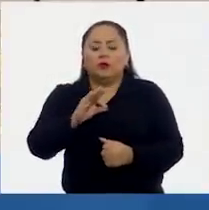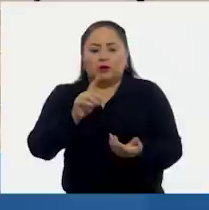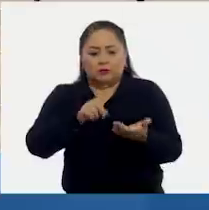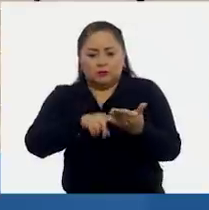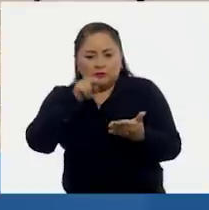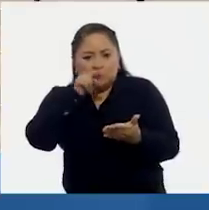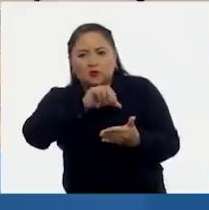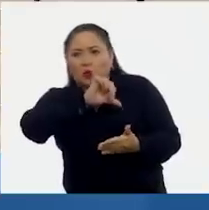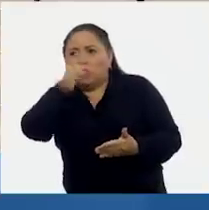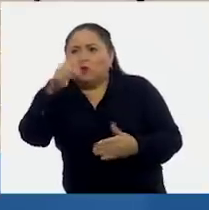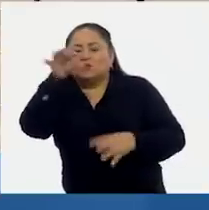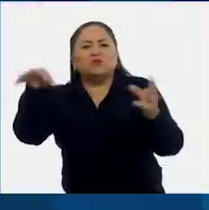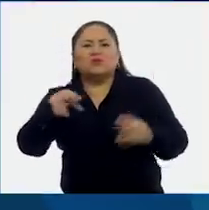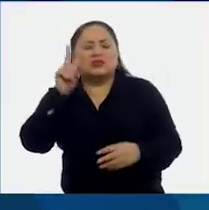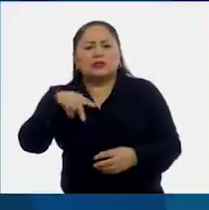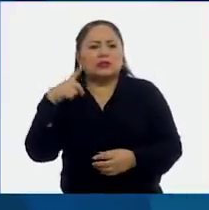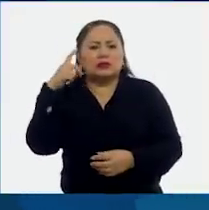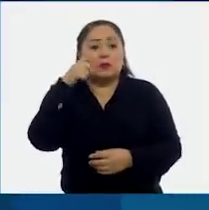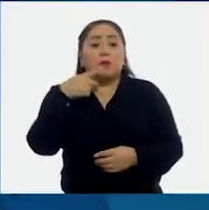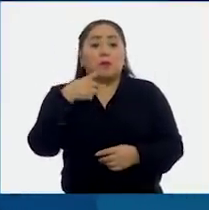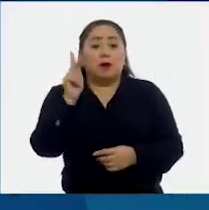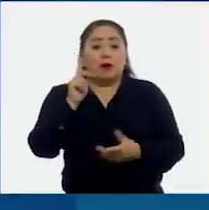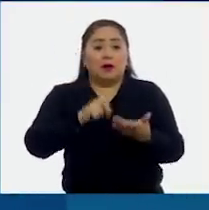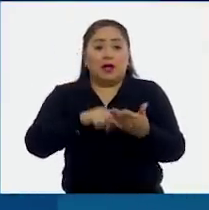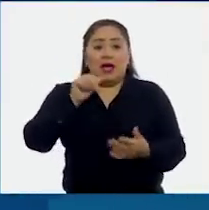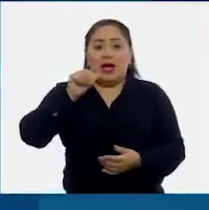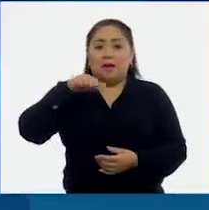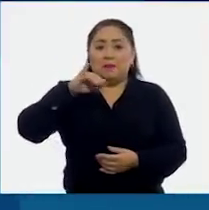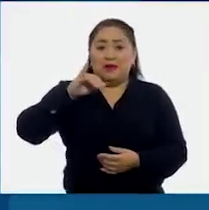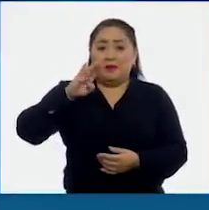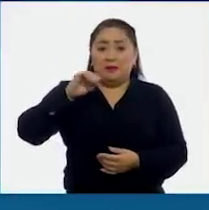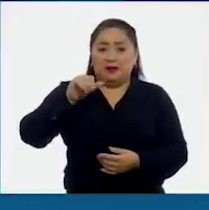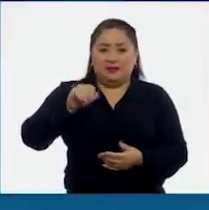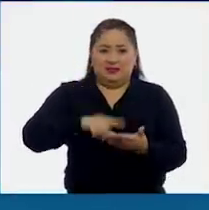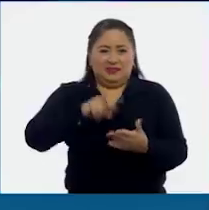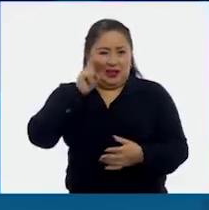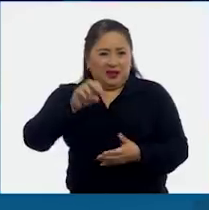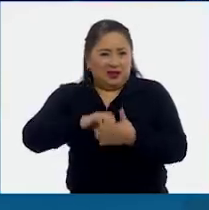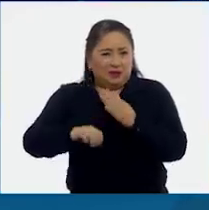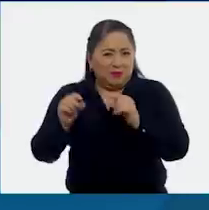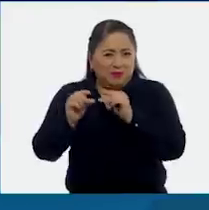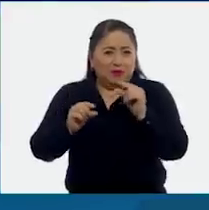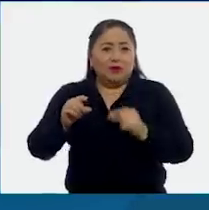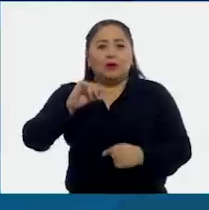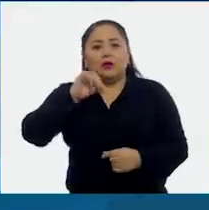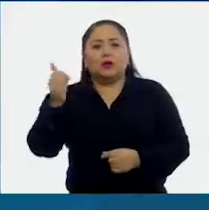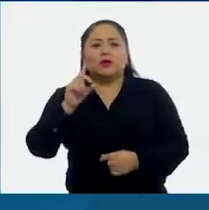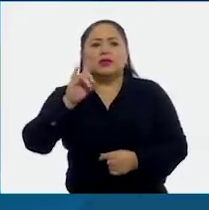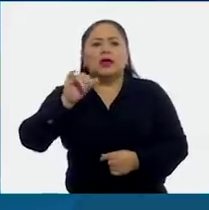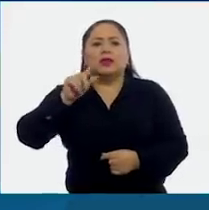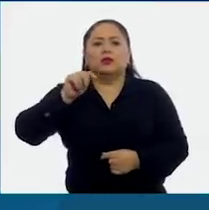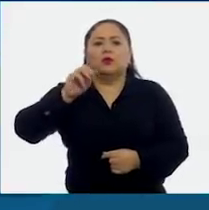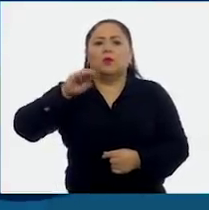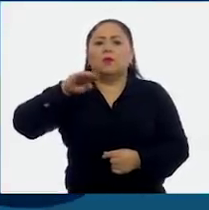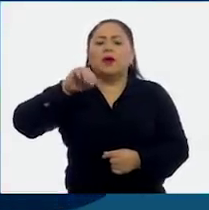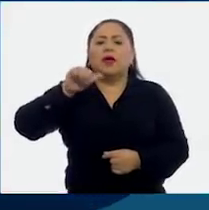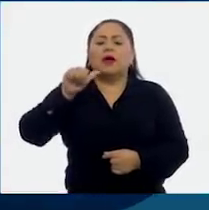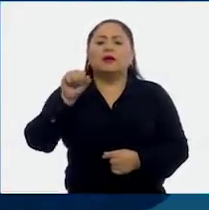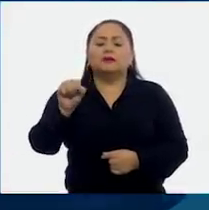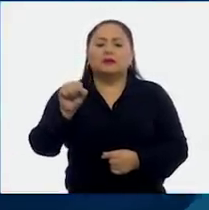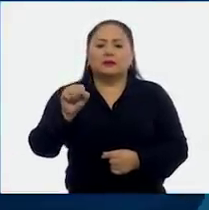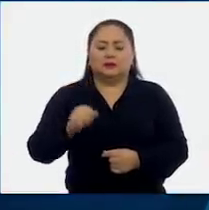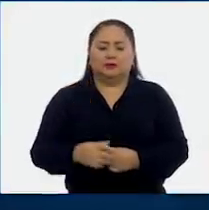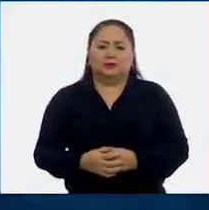clasificarse en otros reinos. Las amibas están aquí y hay unas algas unicelulares que se